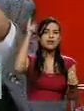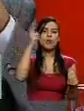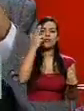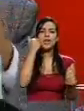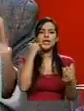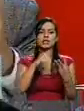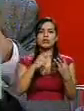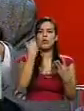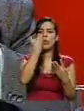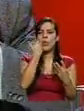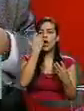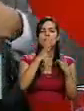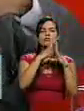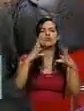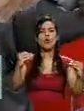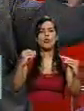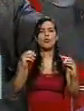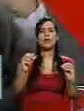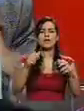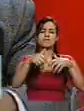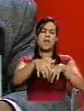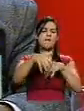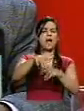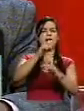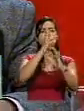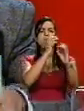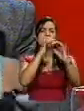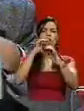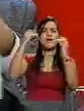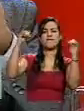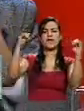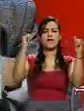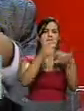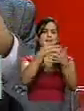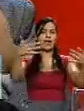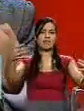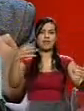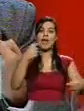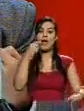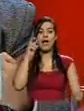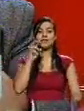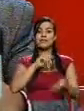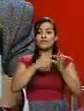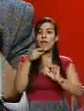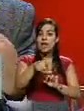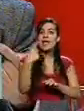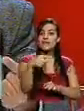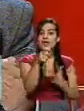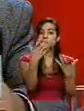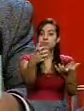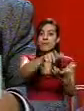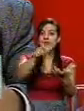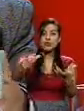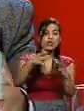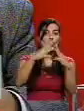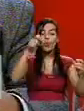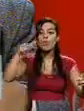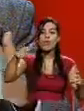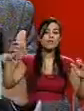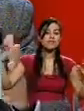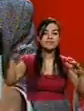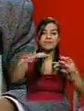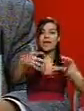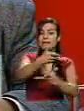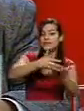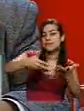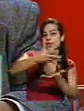tocando flautas y chirimías en una fiesta, bueno, describe cómo era la fiesta, es decir, allí estaba la masa un año después incorporada pues a las acciones de calle,